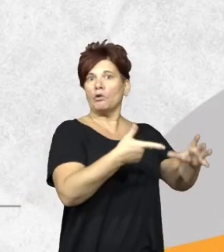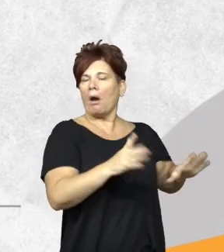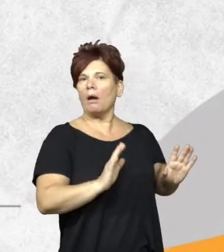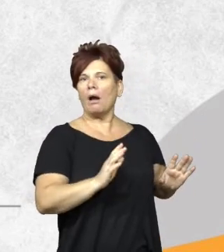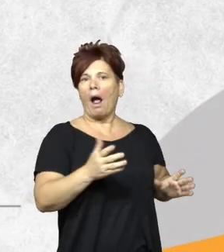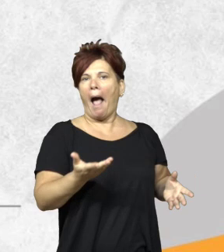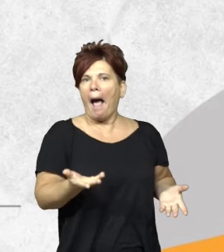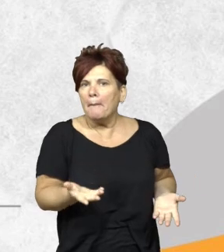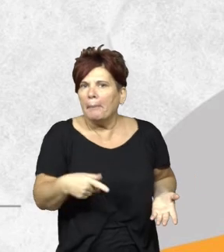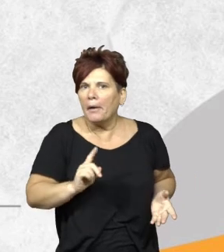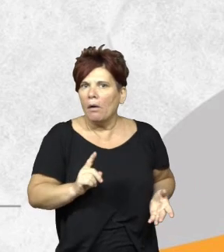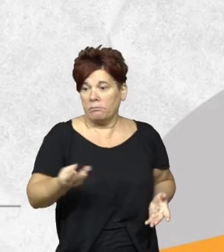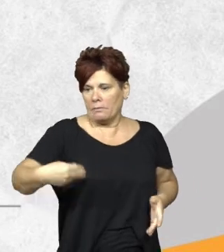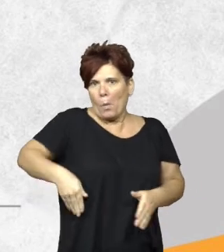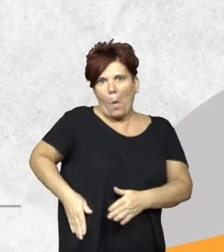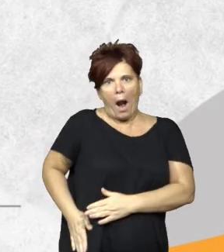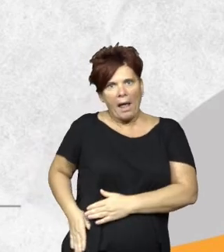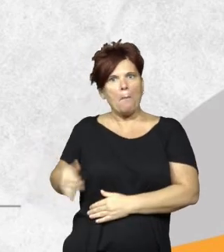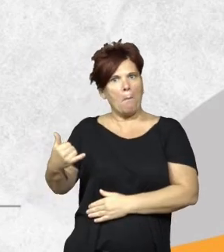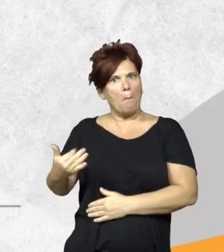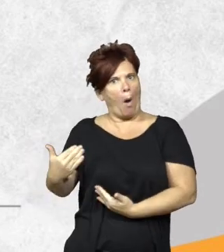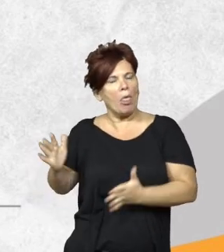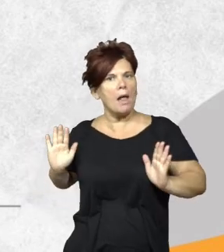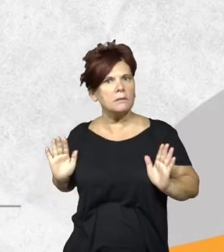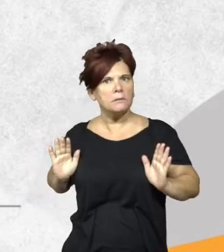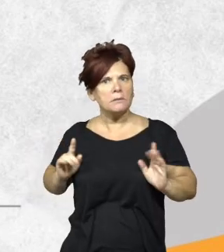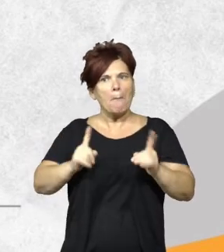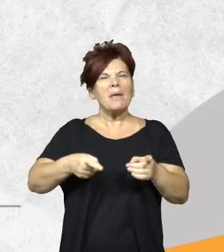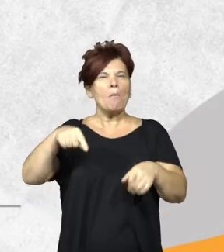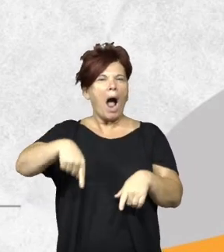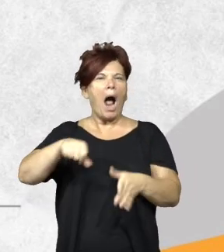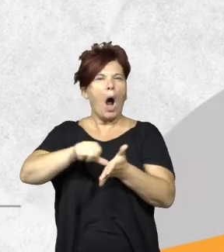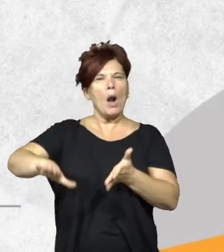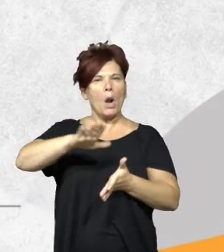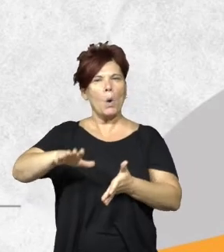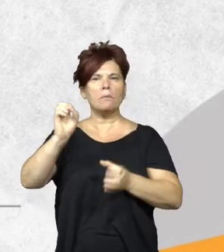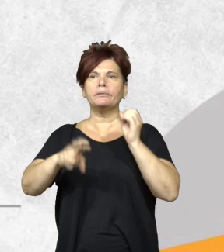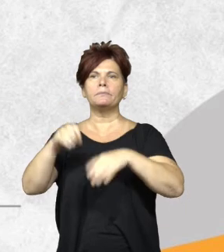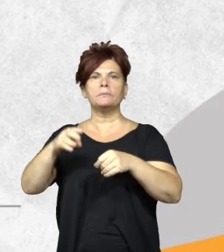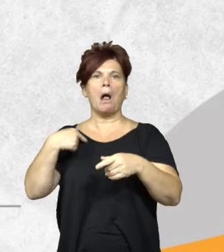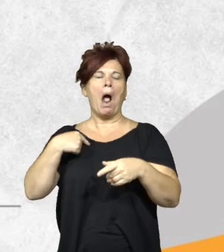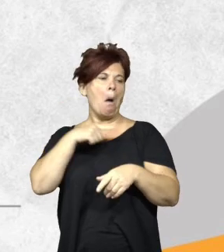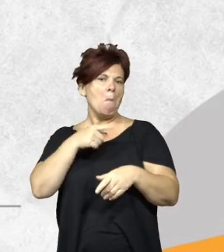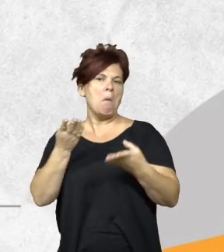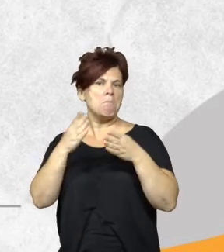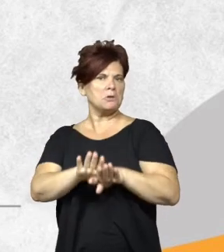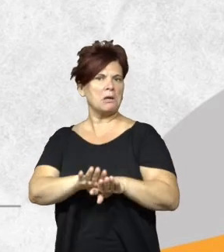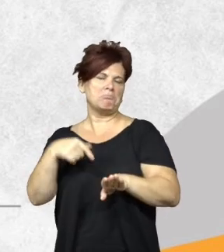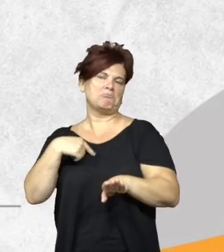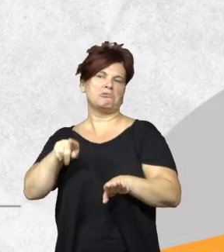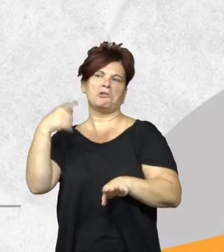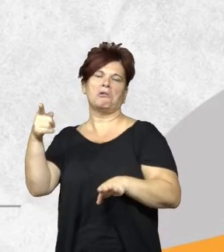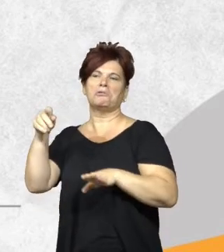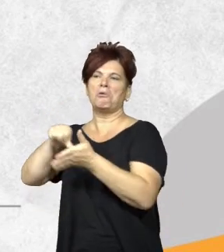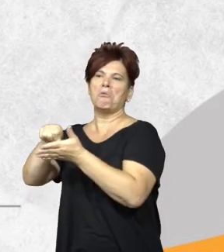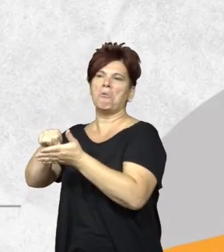tirarlo en el piso, guardarlo en el bolsillo, y cuando llegas a casa lo tirás. Lo mismo pasa ahora con los basurales. Me cerras el basural y bueno, yo te lo tiro en el costado de la ruta. Digo, no,